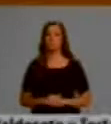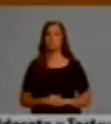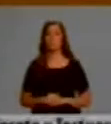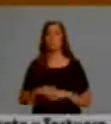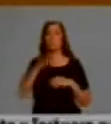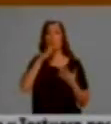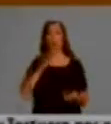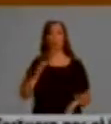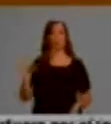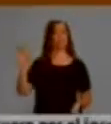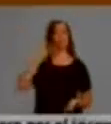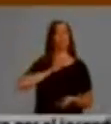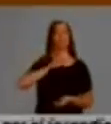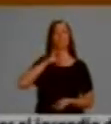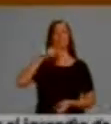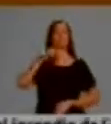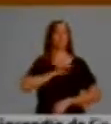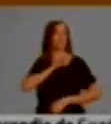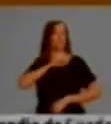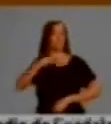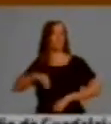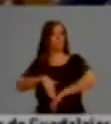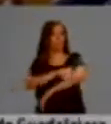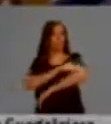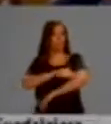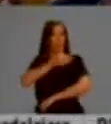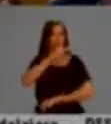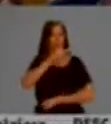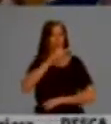Tiene la palabra el señor presidente del Gobierno.